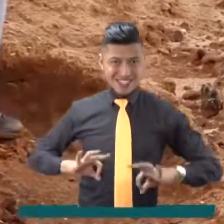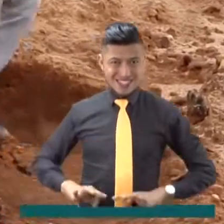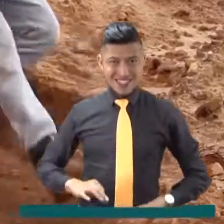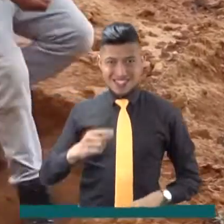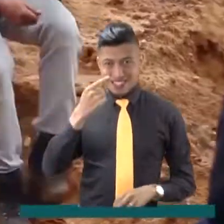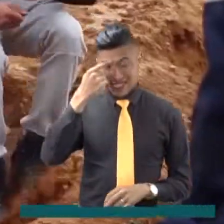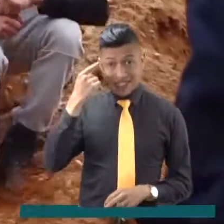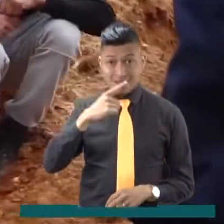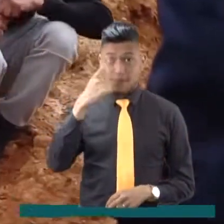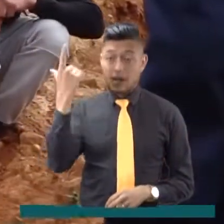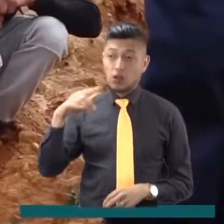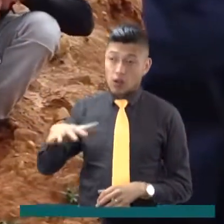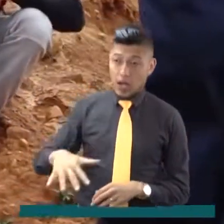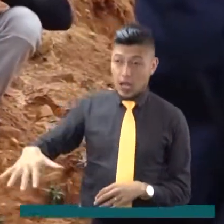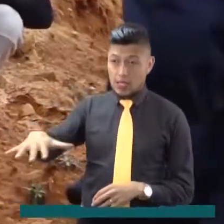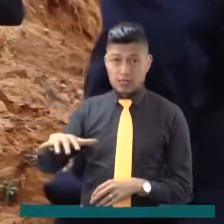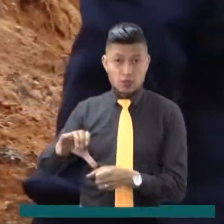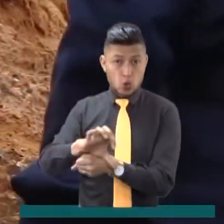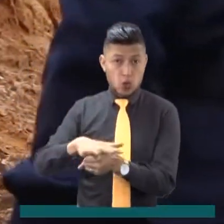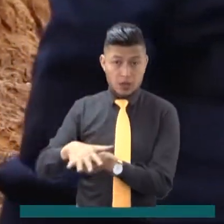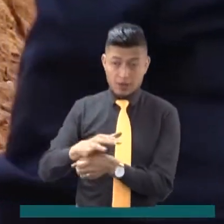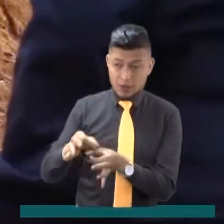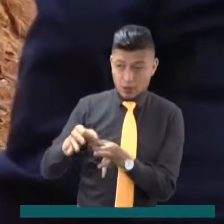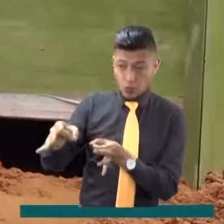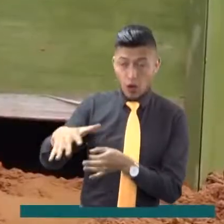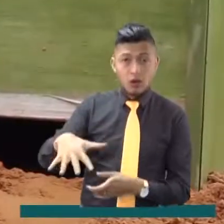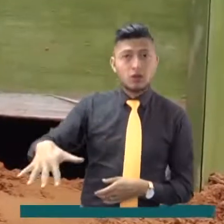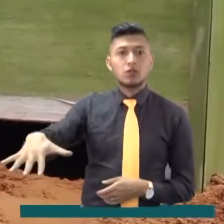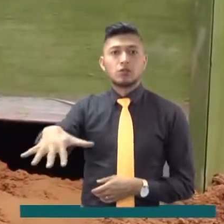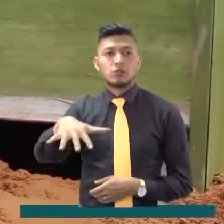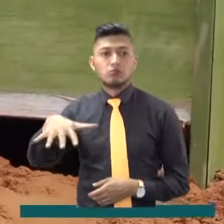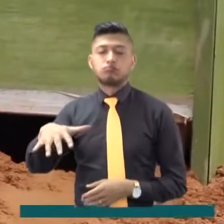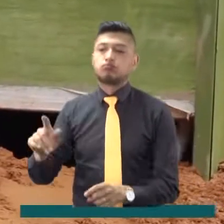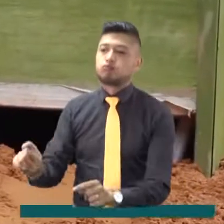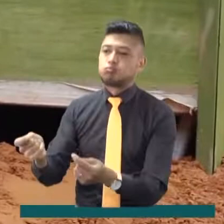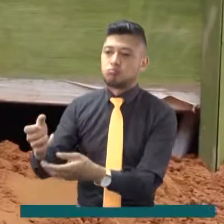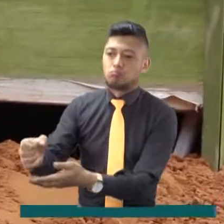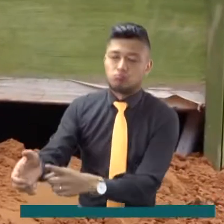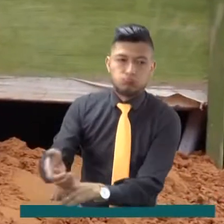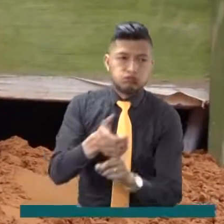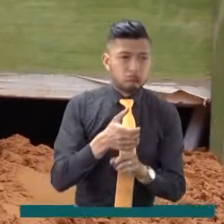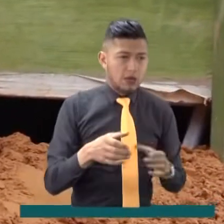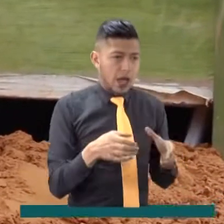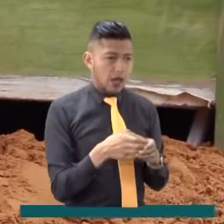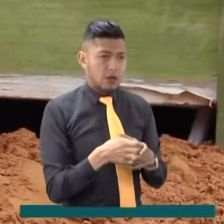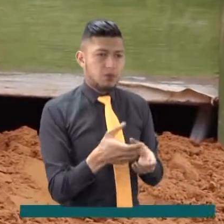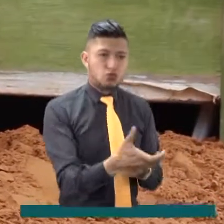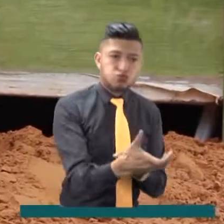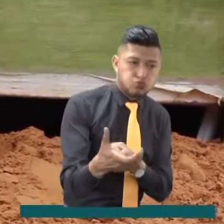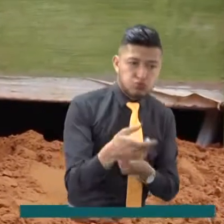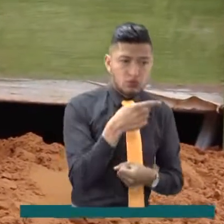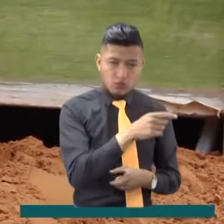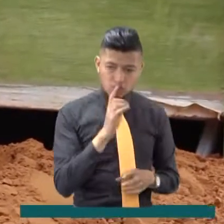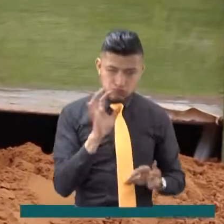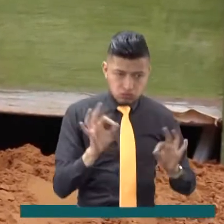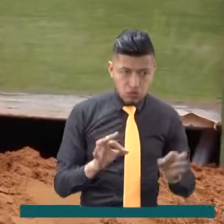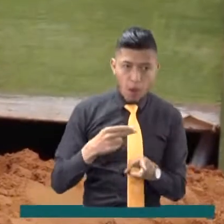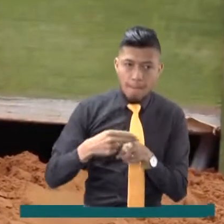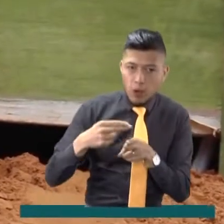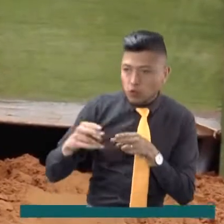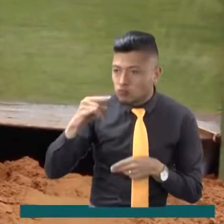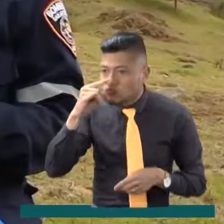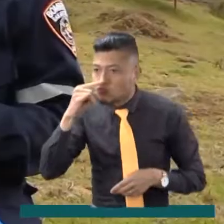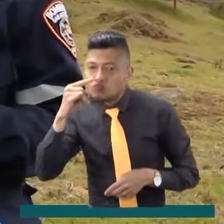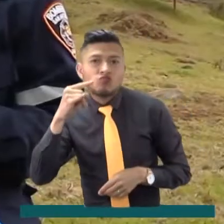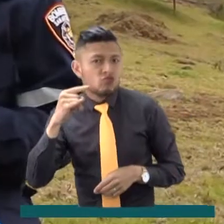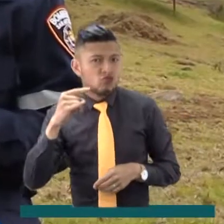de las calles de San Antonio del Tequendama, Cundinamarca, y ahora hace parte del Cuerpo de Bomberos de este municipio y se prepara para convertirse en